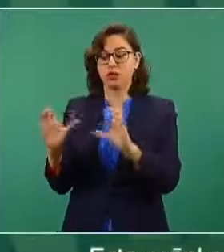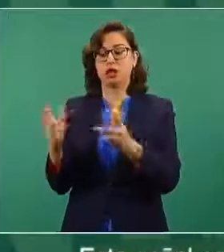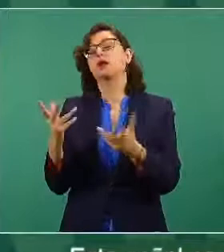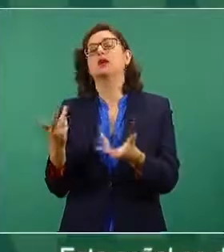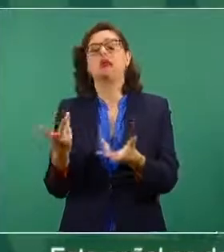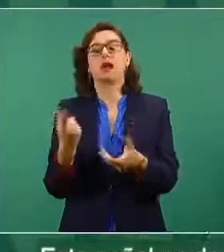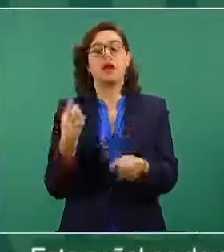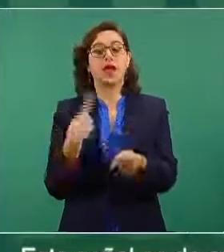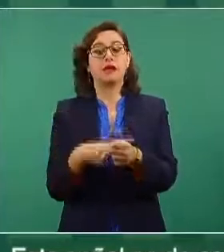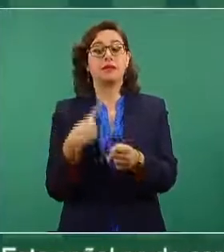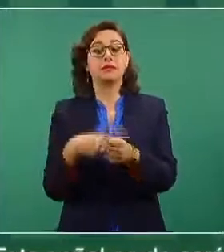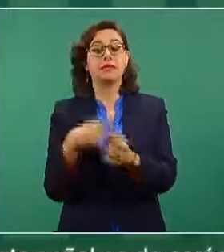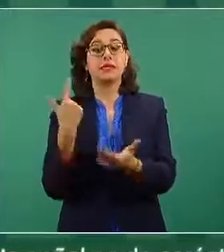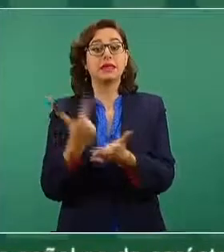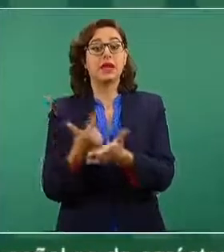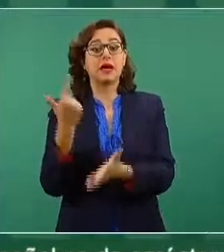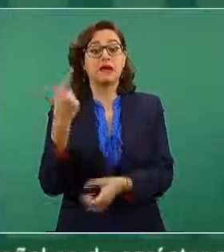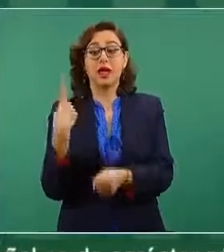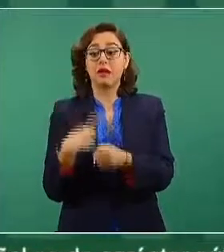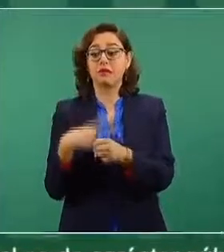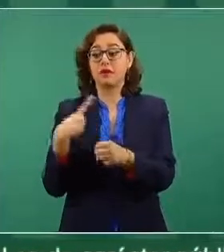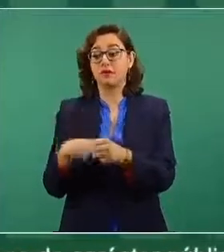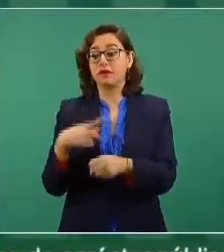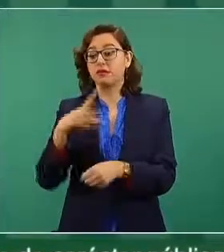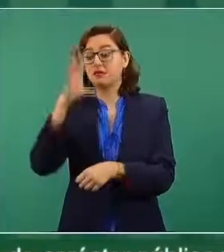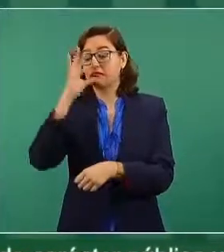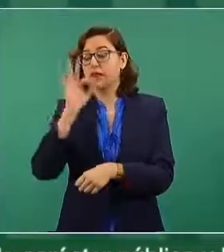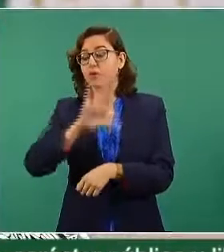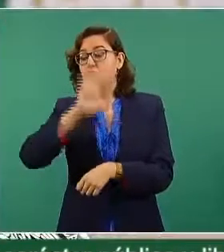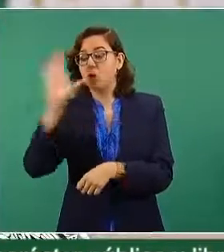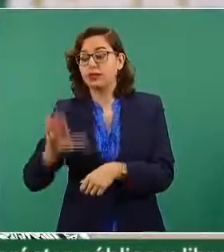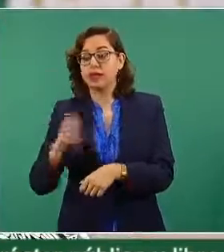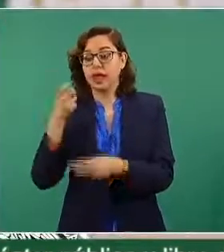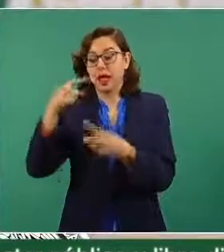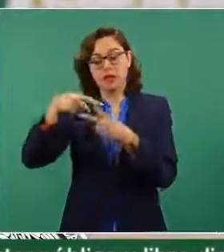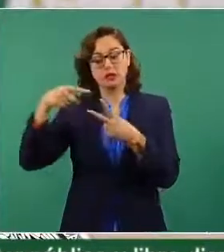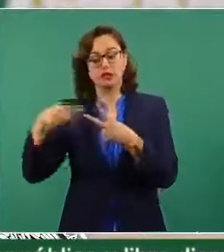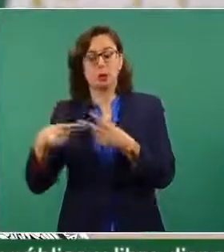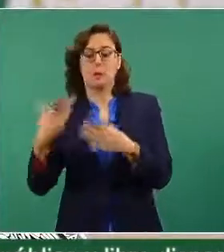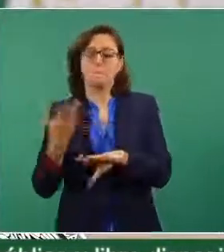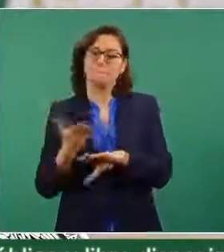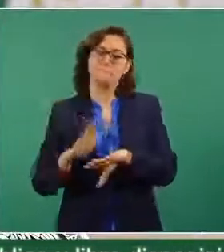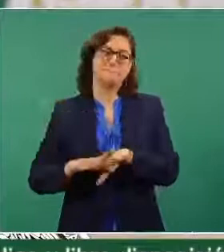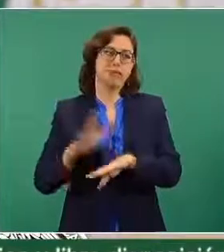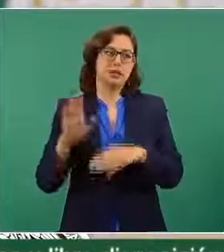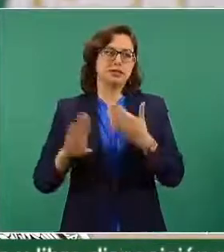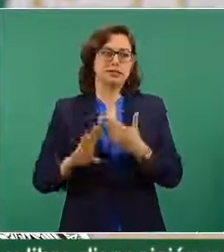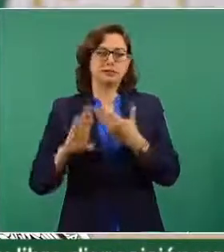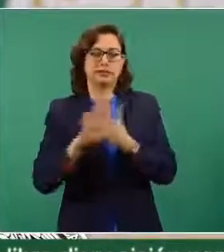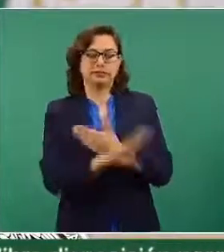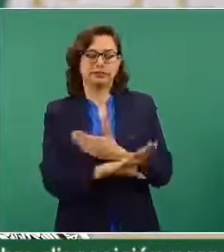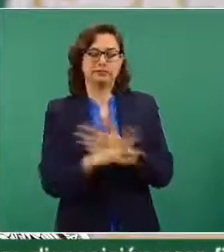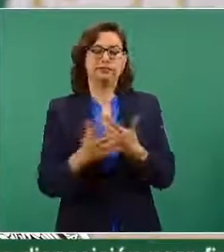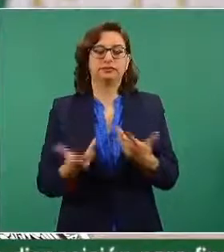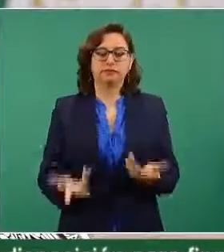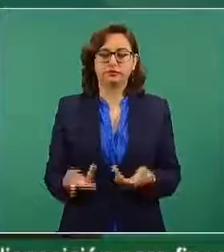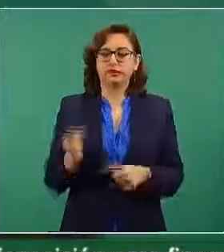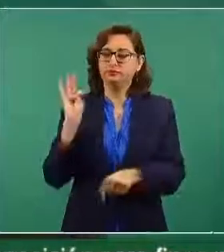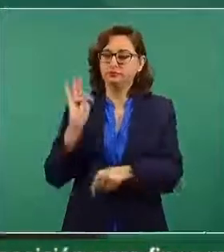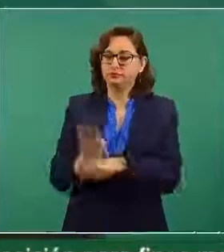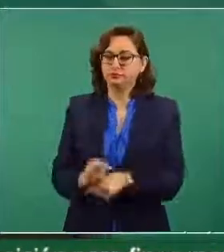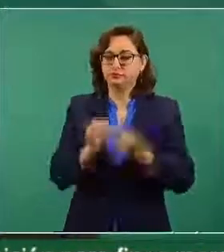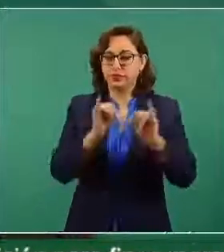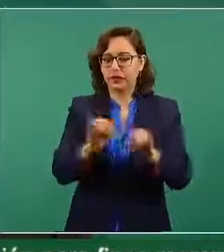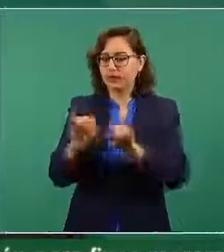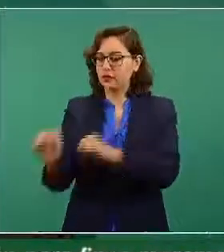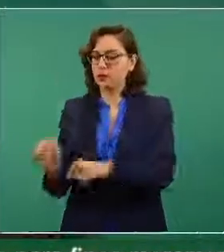enfermedad y de la muerte a las personas que son vacunadas. Por extensión, también a sus familiares, a su